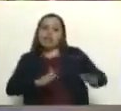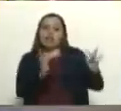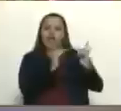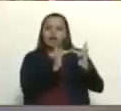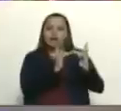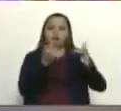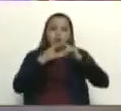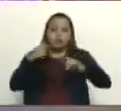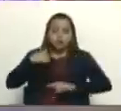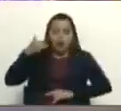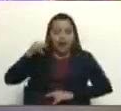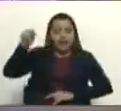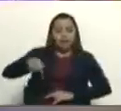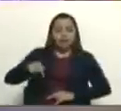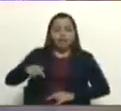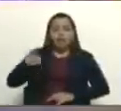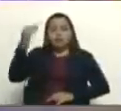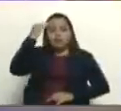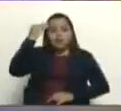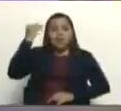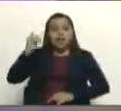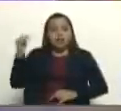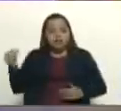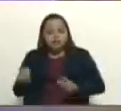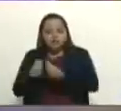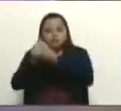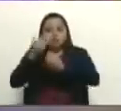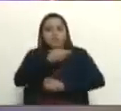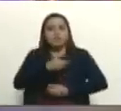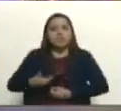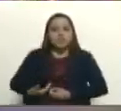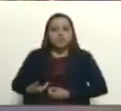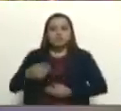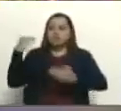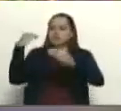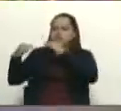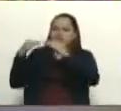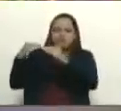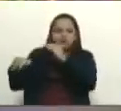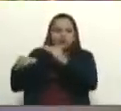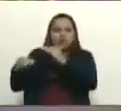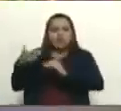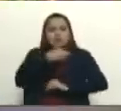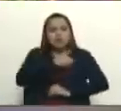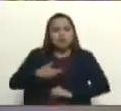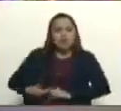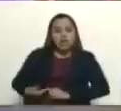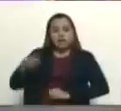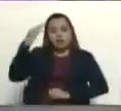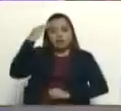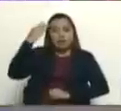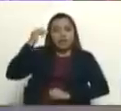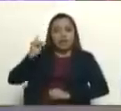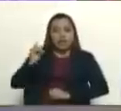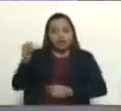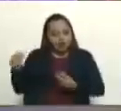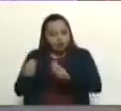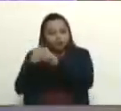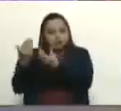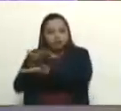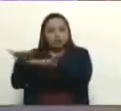estoy. Mi mente está con el presidente, le reportaba al presidente. Mi mente está con